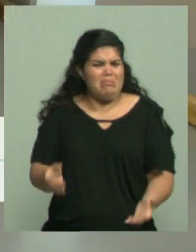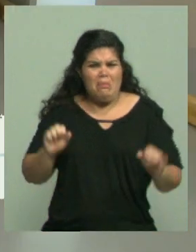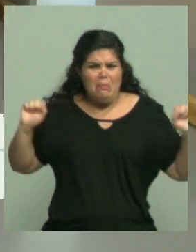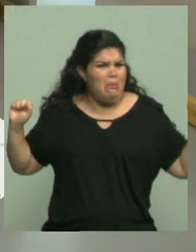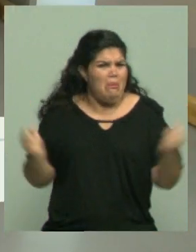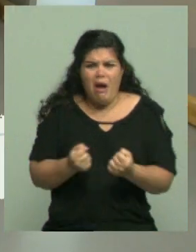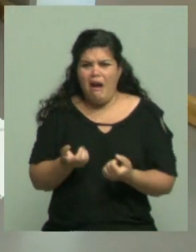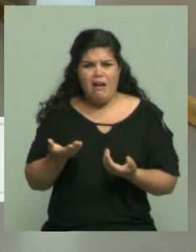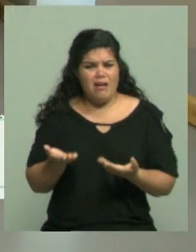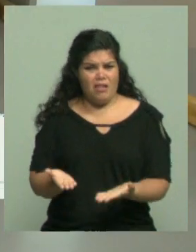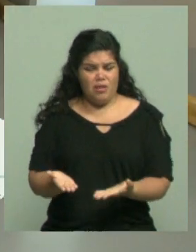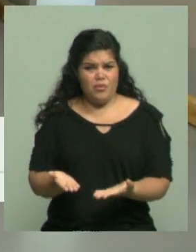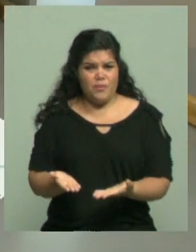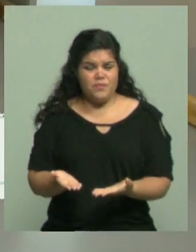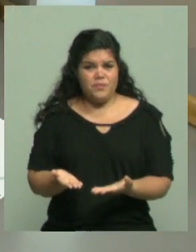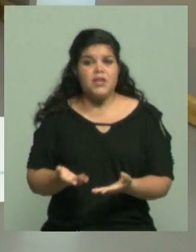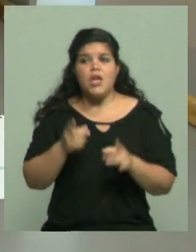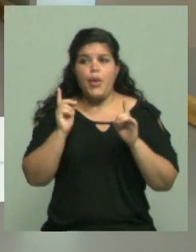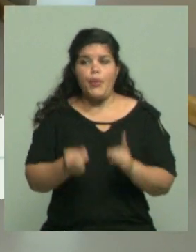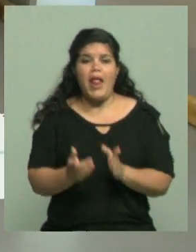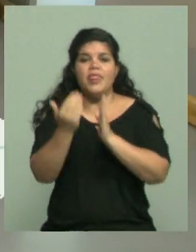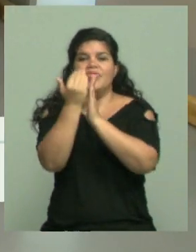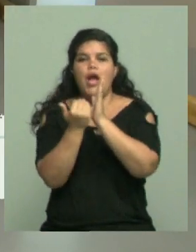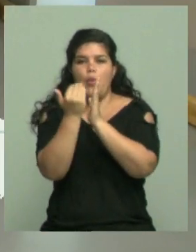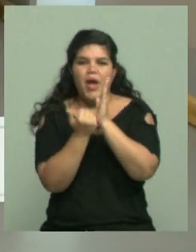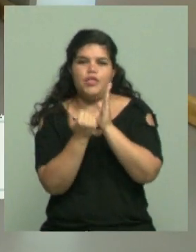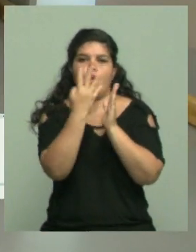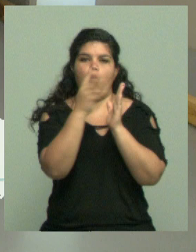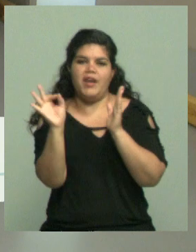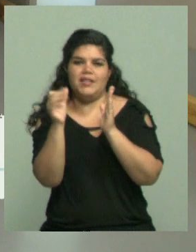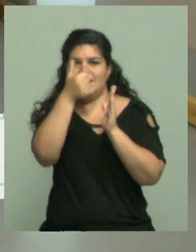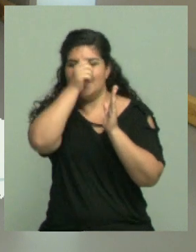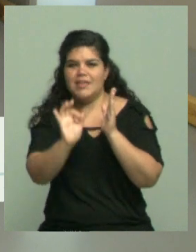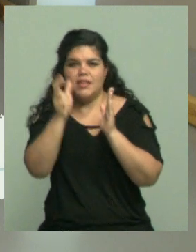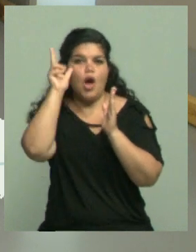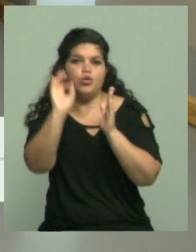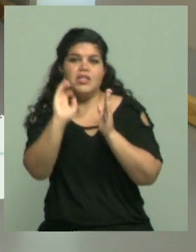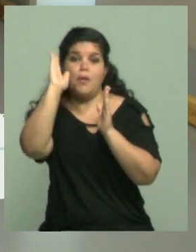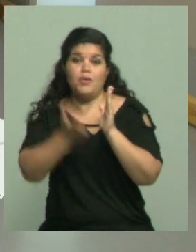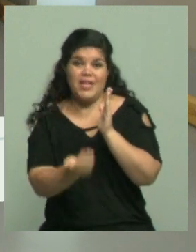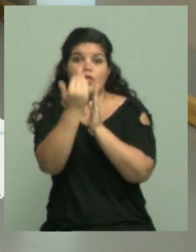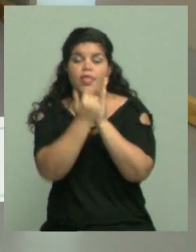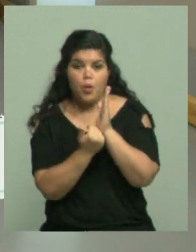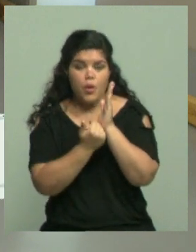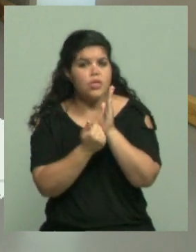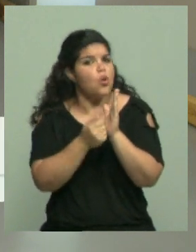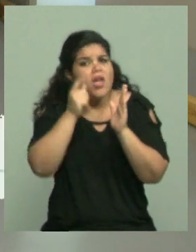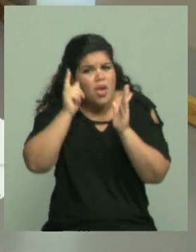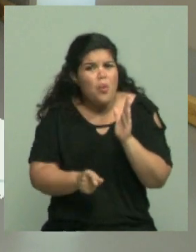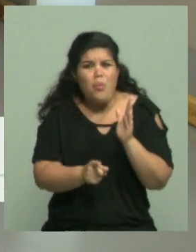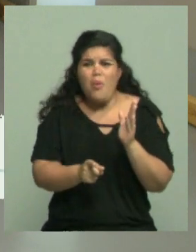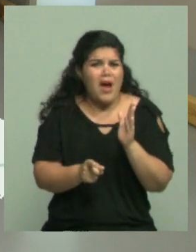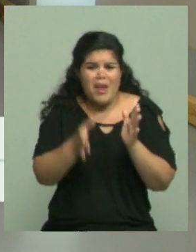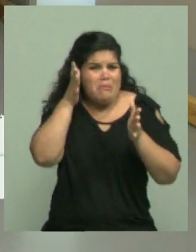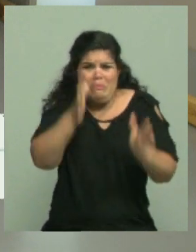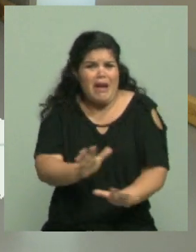remedio no le sale, incluso teniendo un descuento del 40, del 60, del 80, según qué descuento se aplique, no deja de